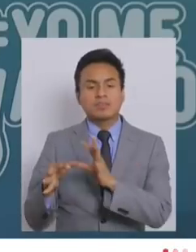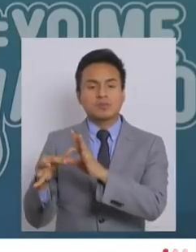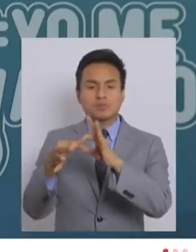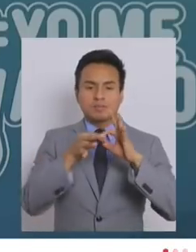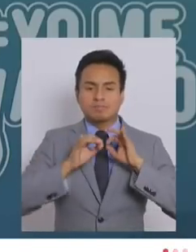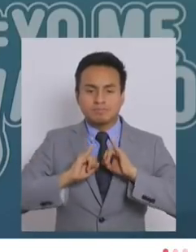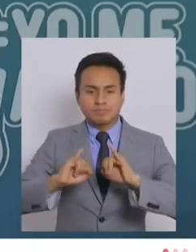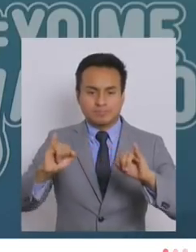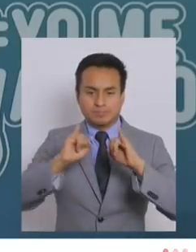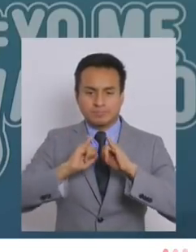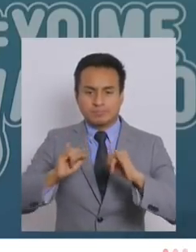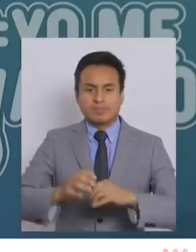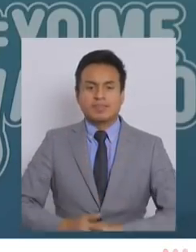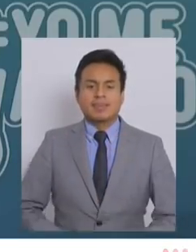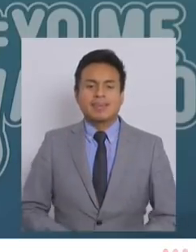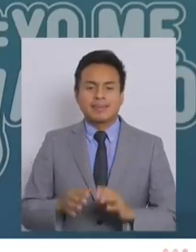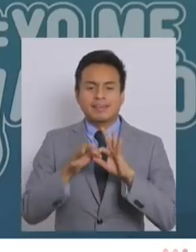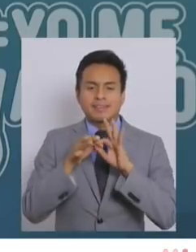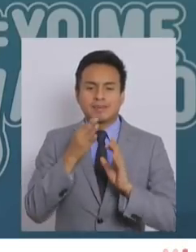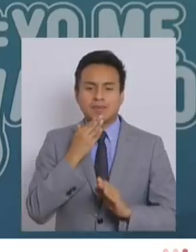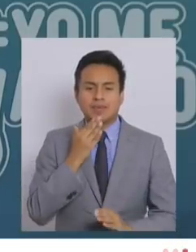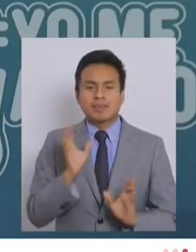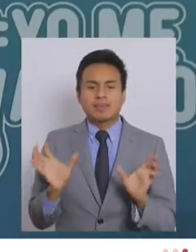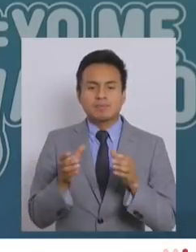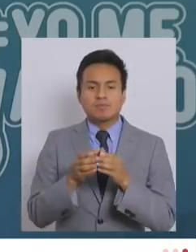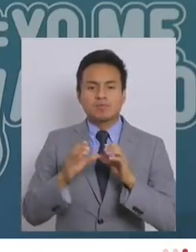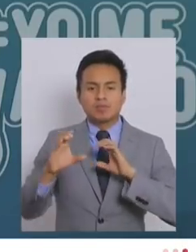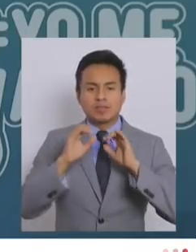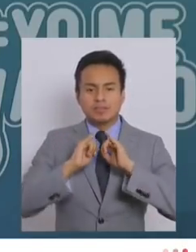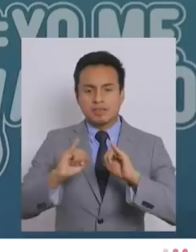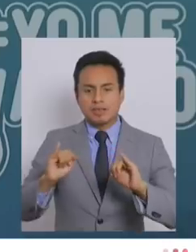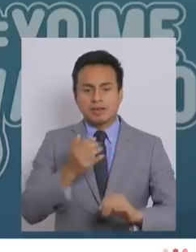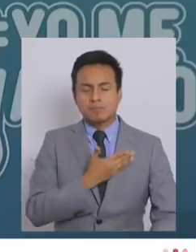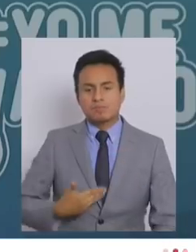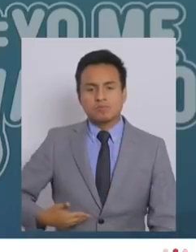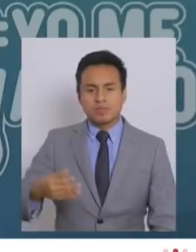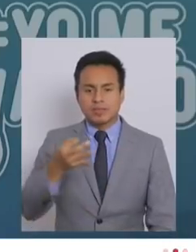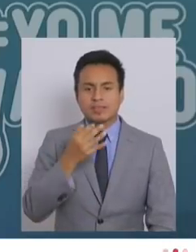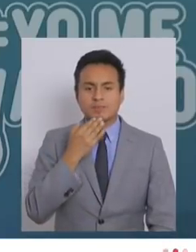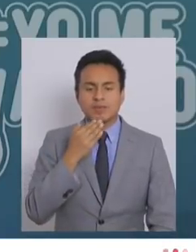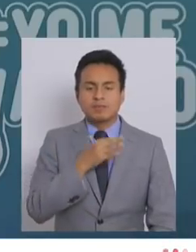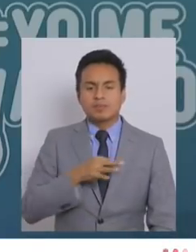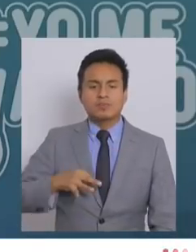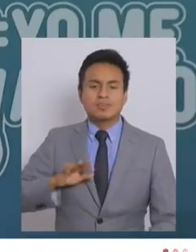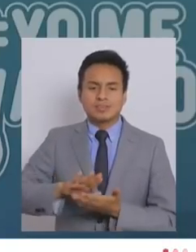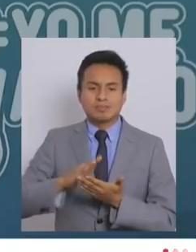transmisión gracias también al equipo comunicacional de la moneda y del minsal